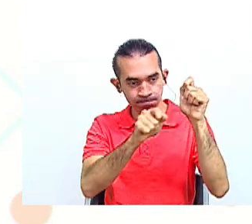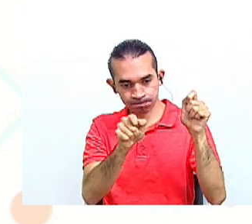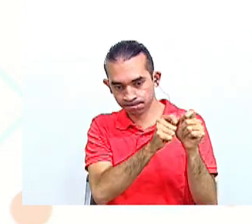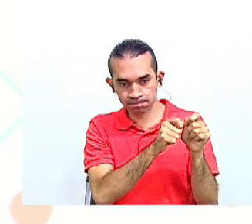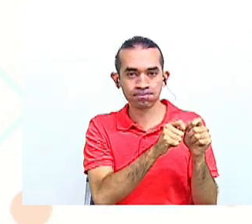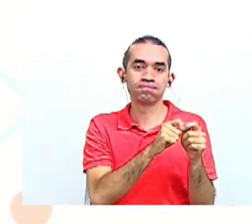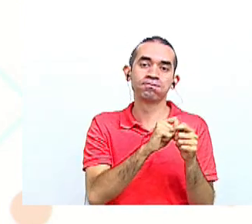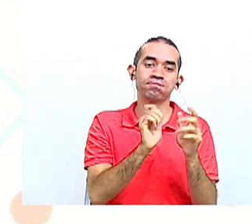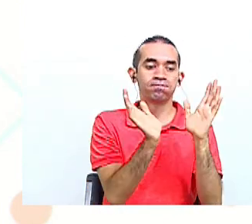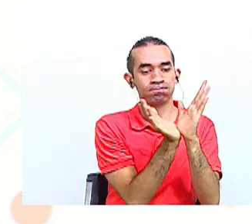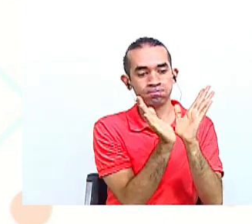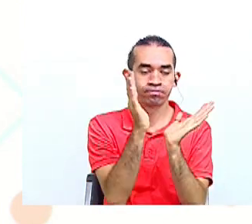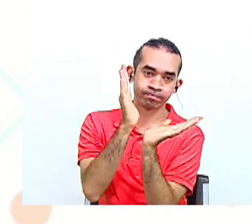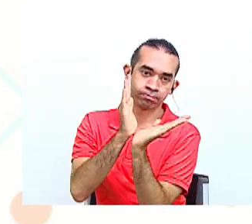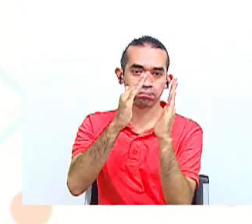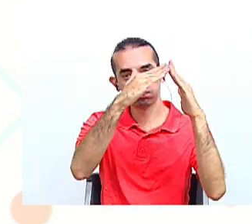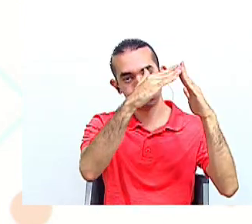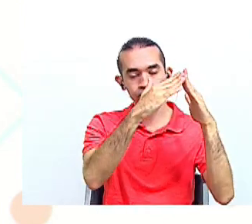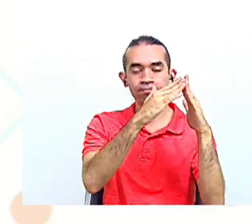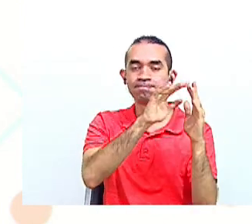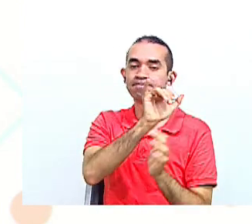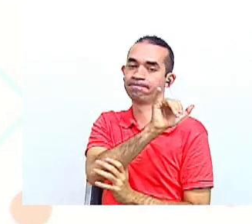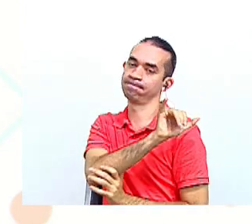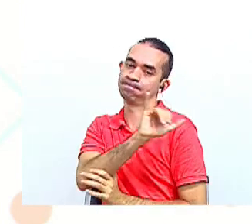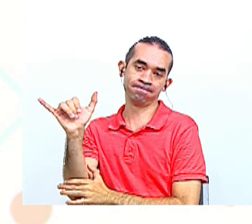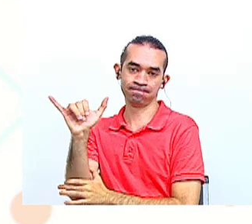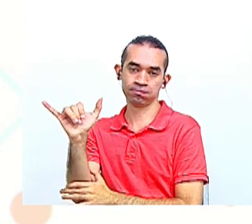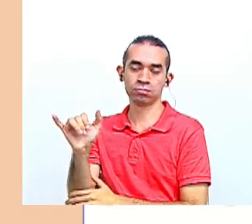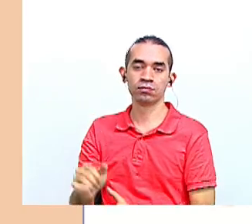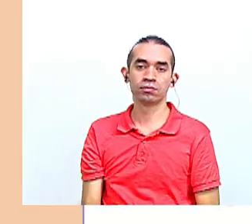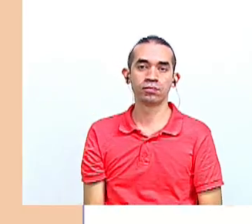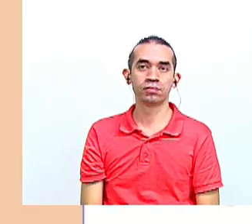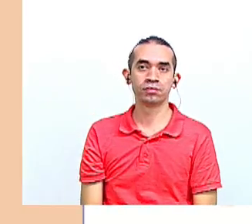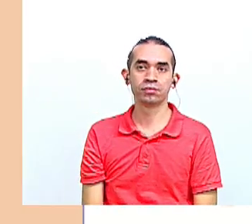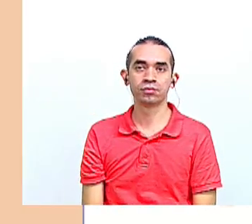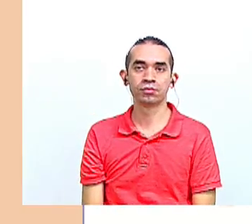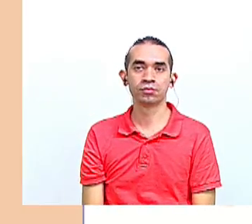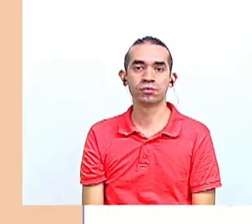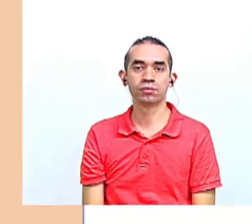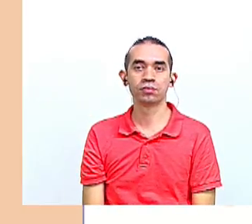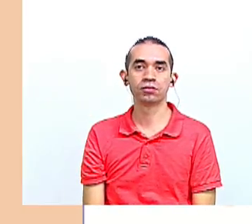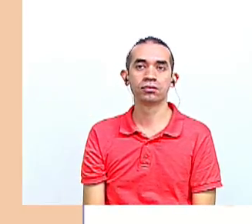los lados son iguales y de los ángulos también.